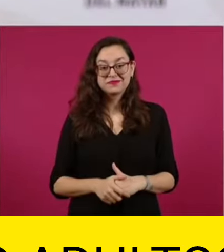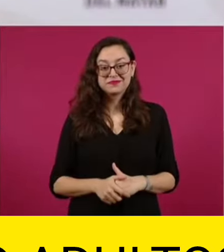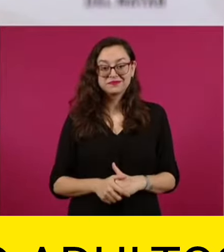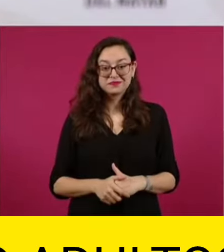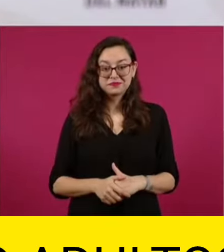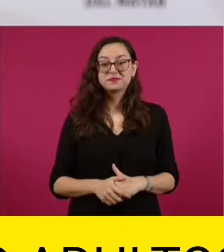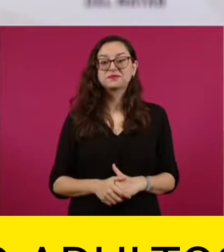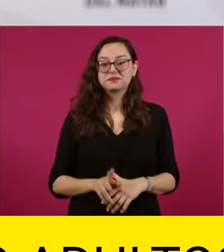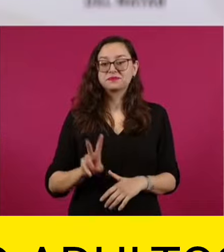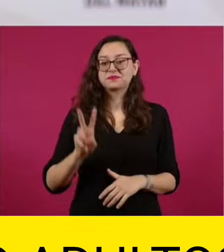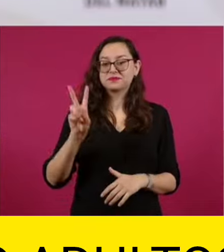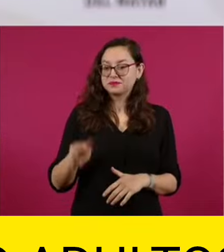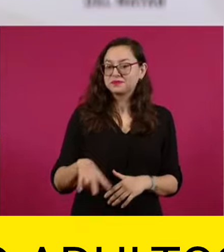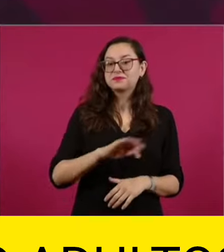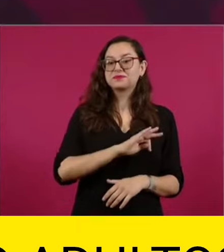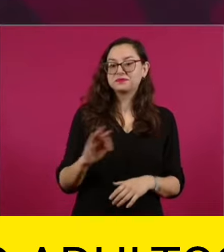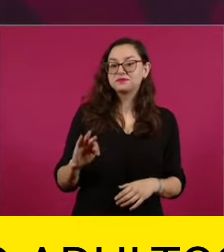participar,